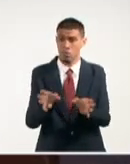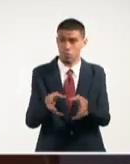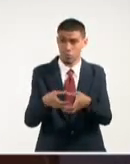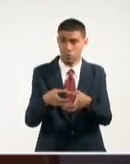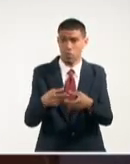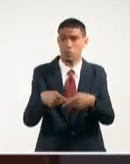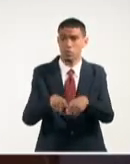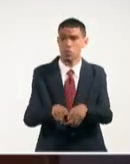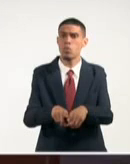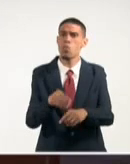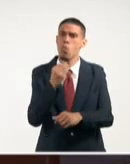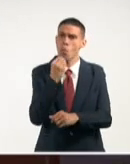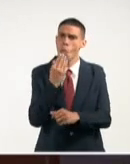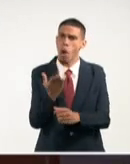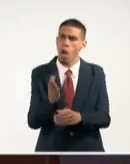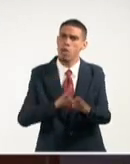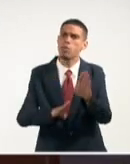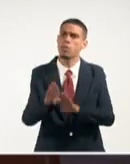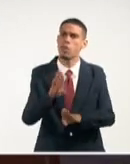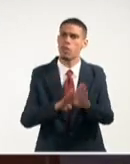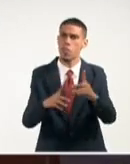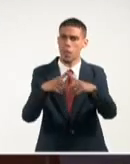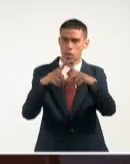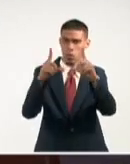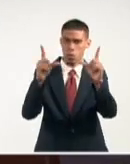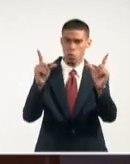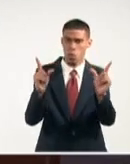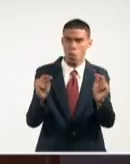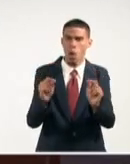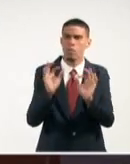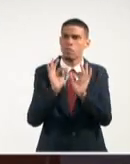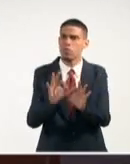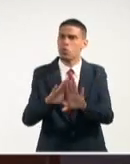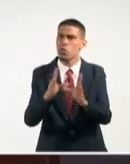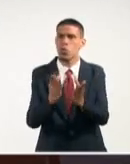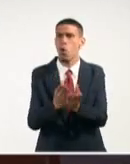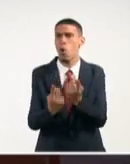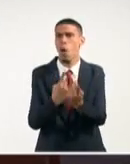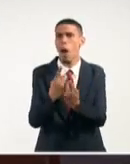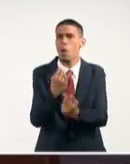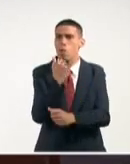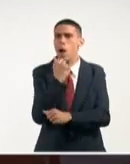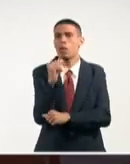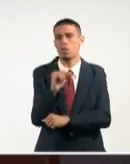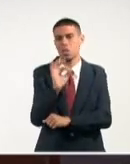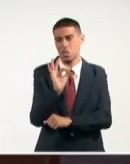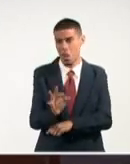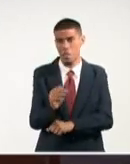pequeña isla salir airosa en cada desafío.